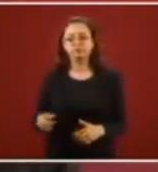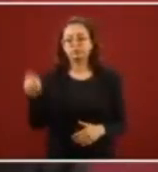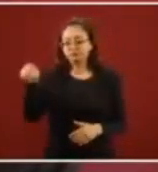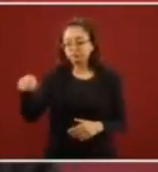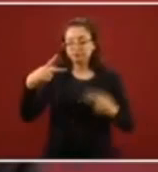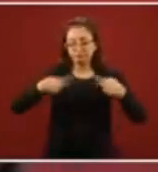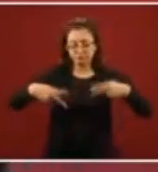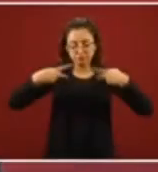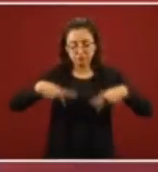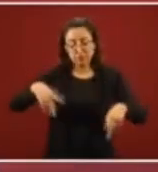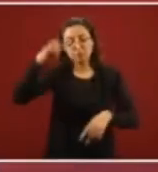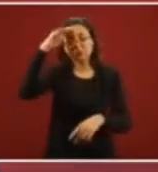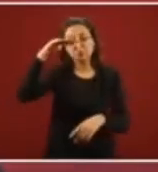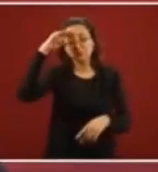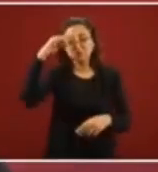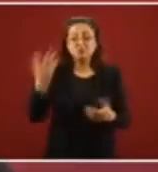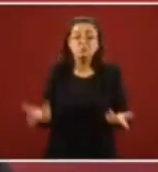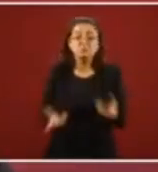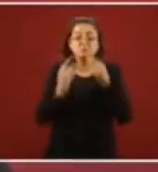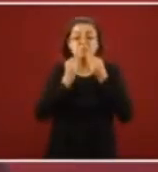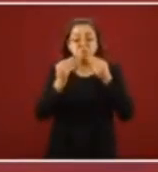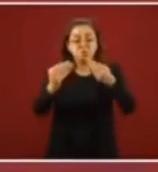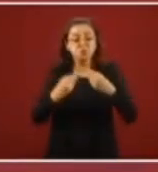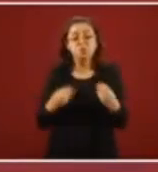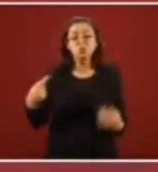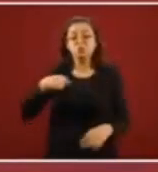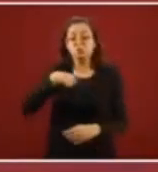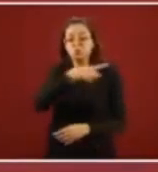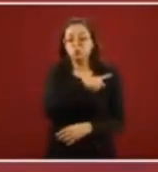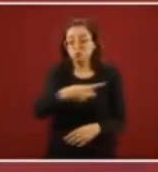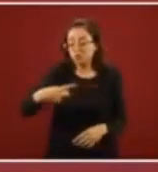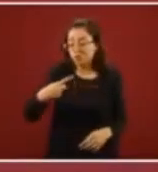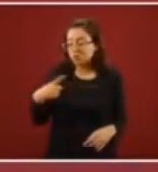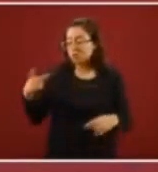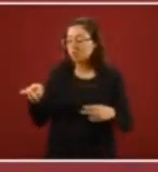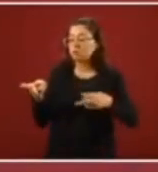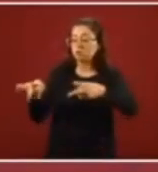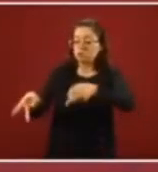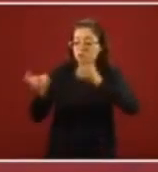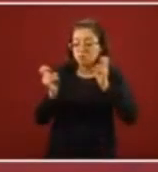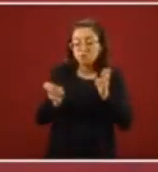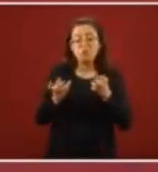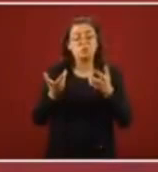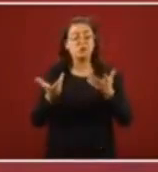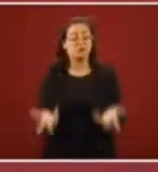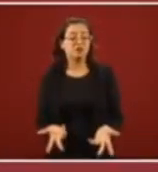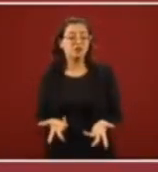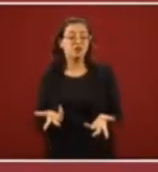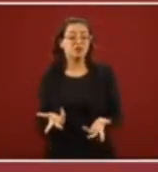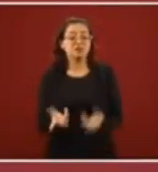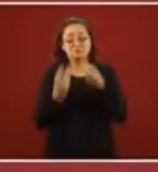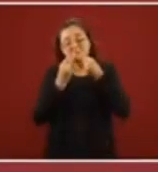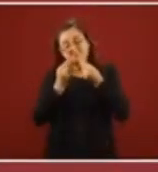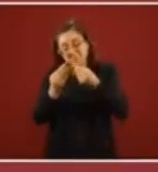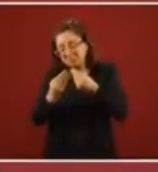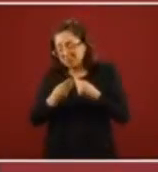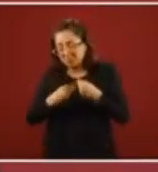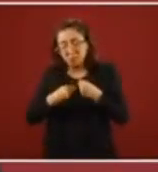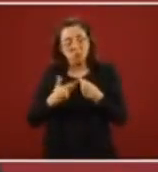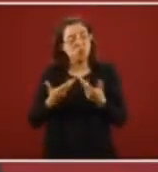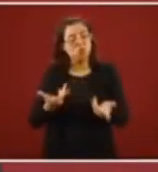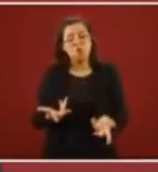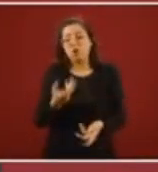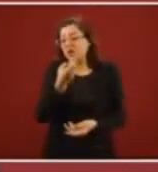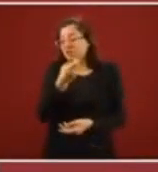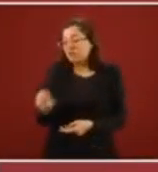estas actividades, o se ve obligado a actuar de esa forma